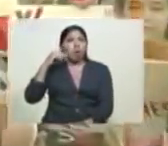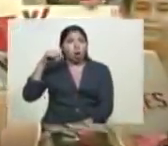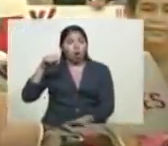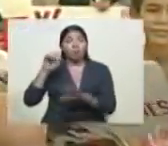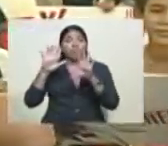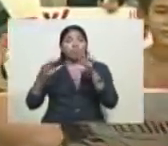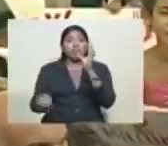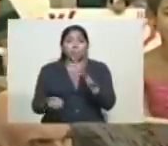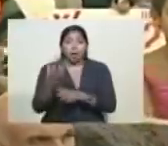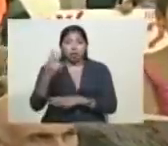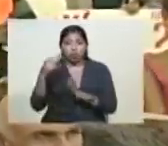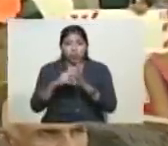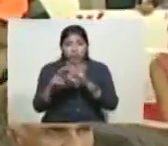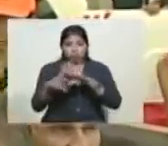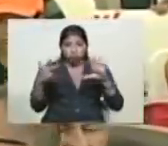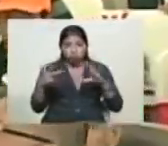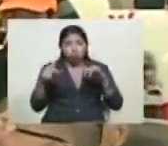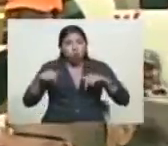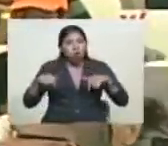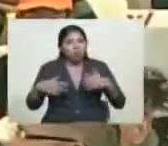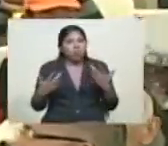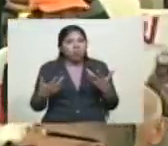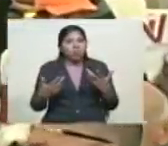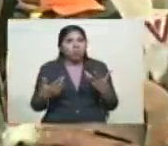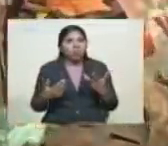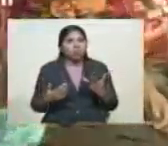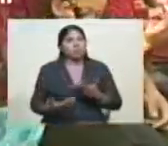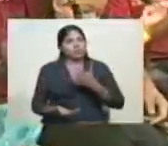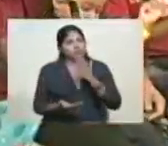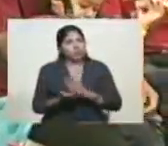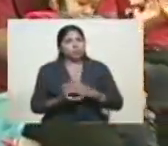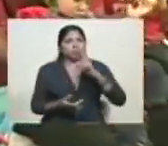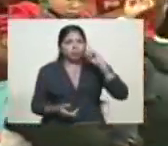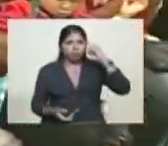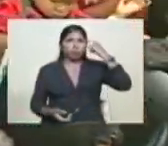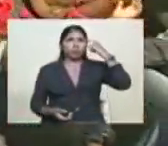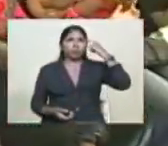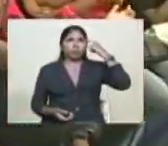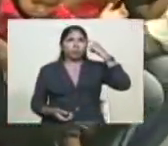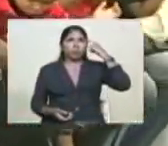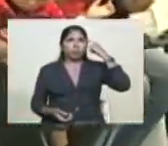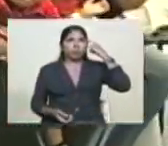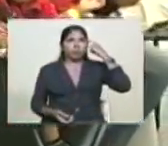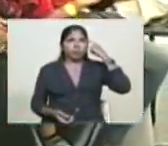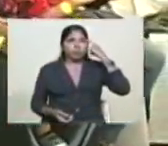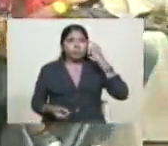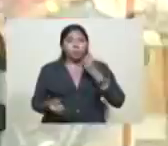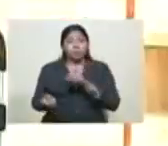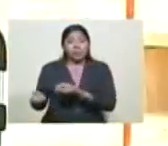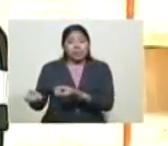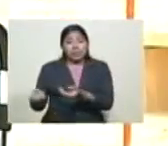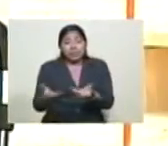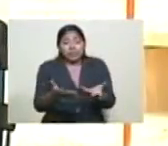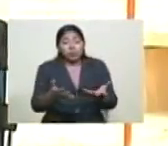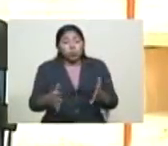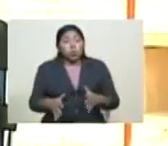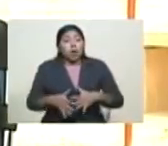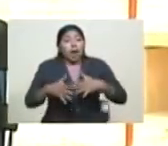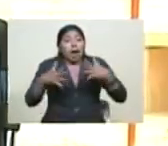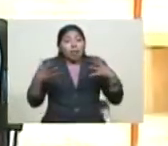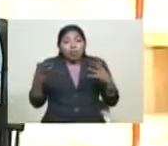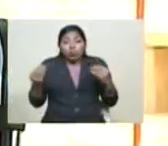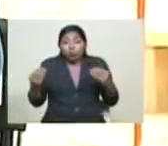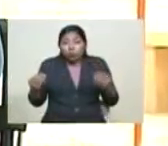de mayo, 2018, ha sido y será, hasta nuevo aviso, la entrega más grande